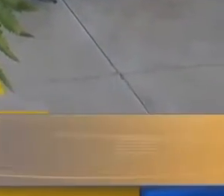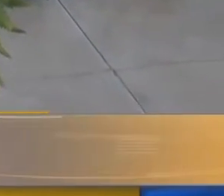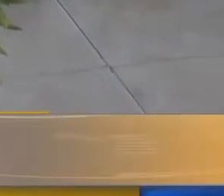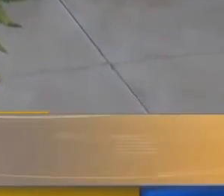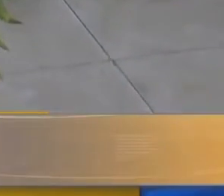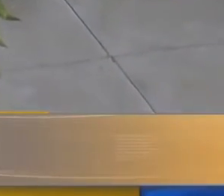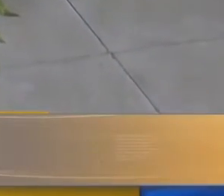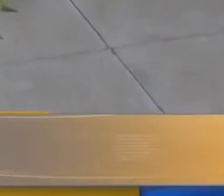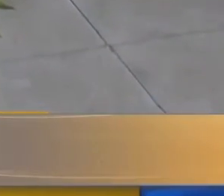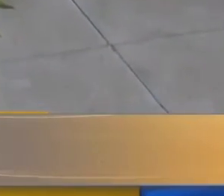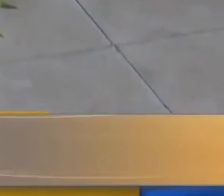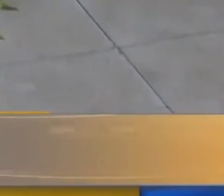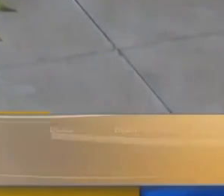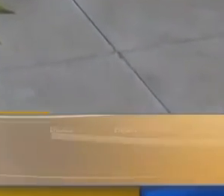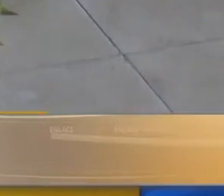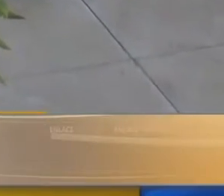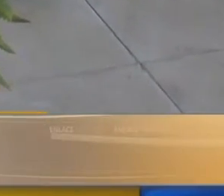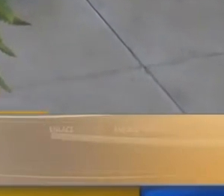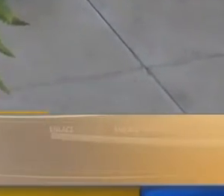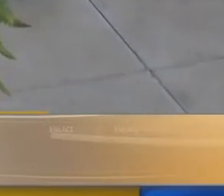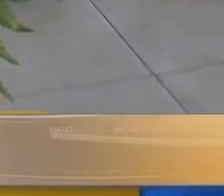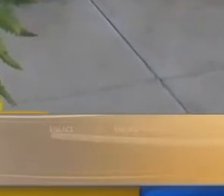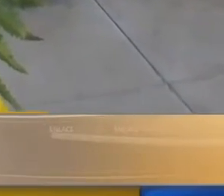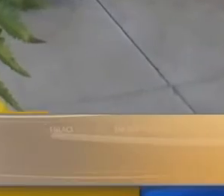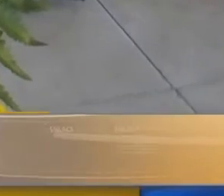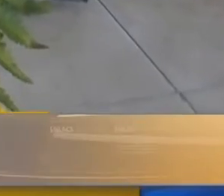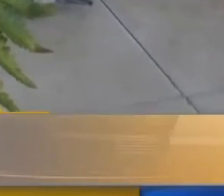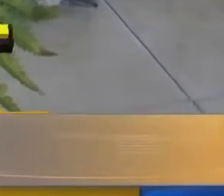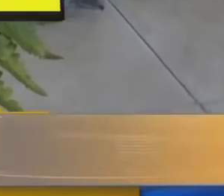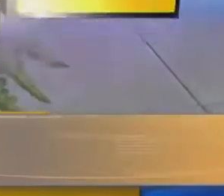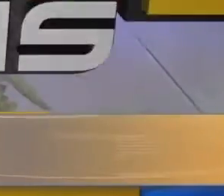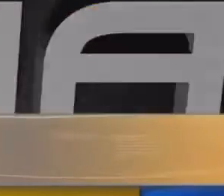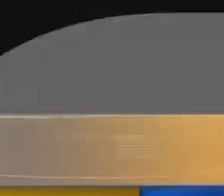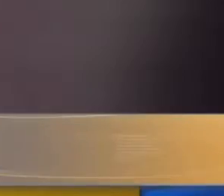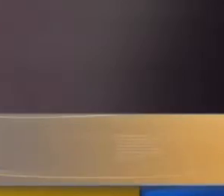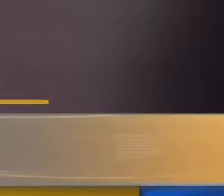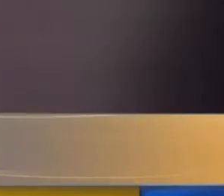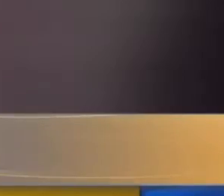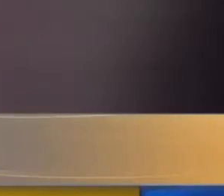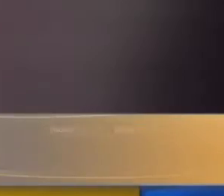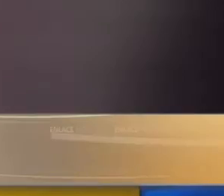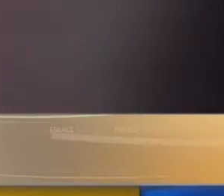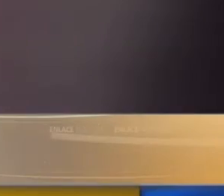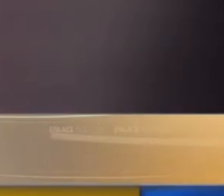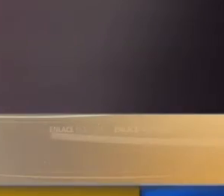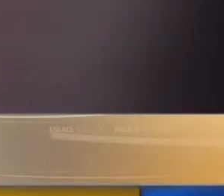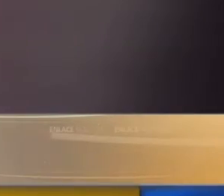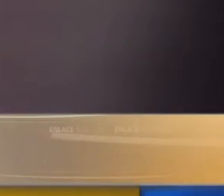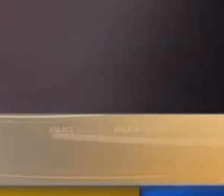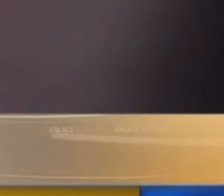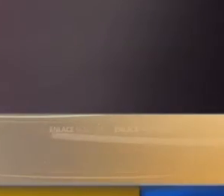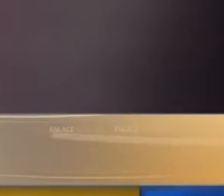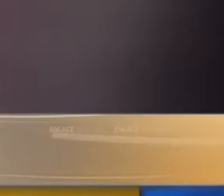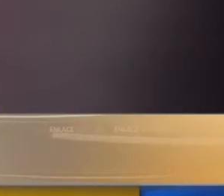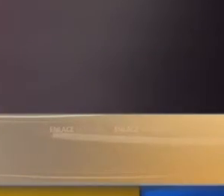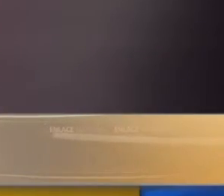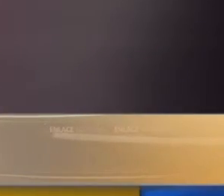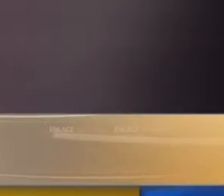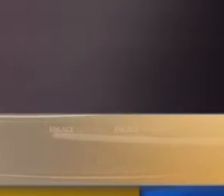en la calle 49. Barranqueños claman a Dios por la recuperación del bebé. En los deportes, conozca la nómina